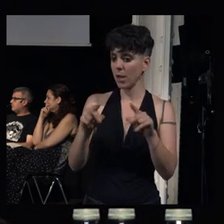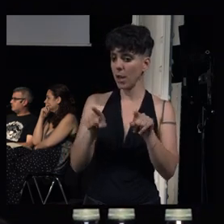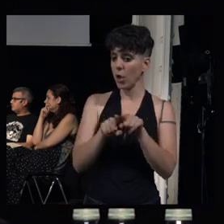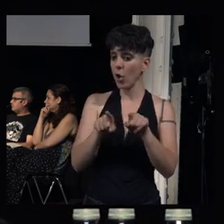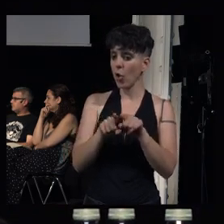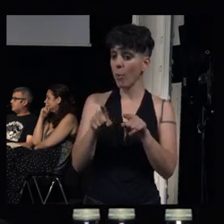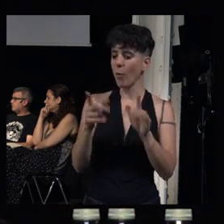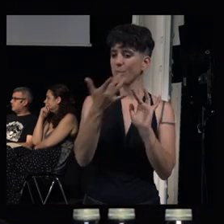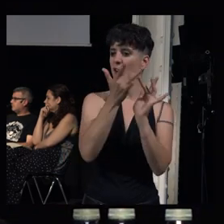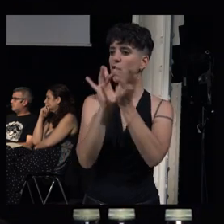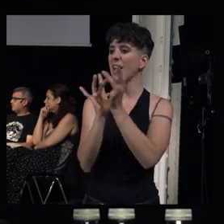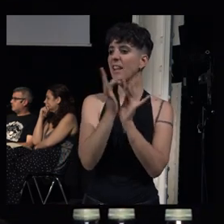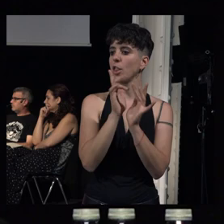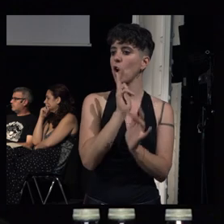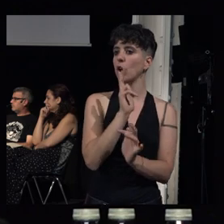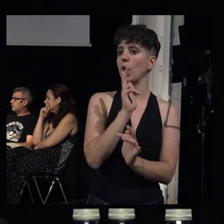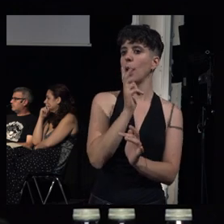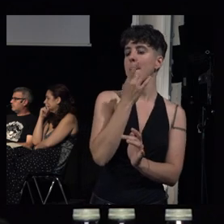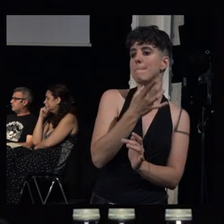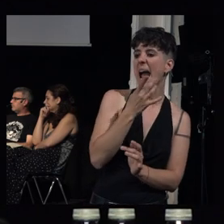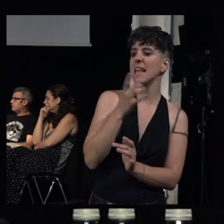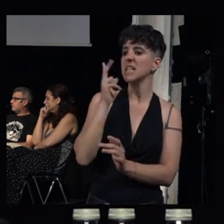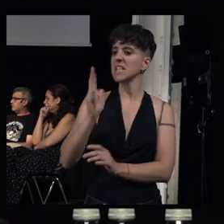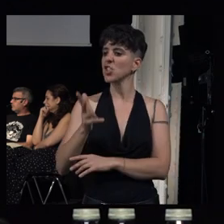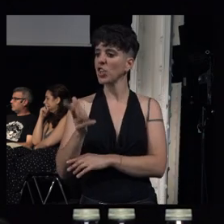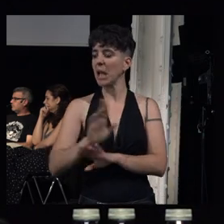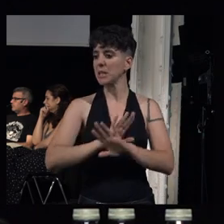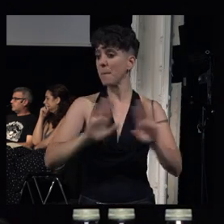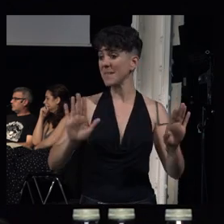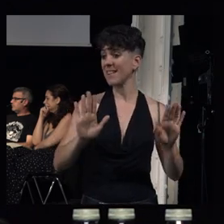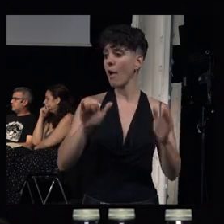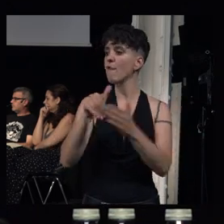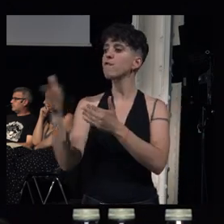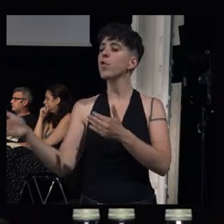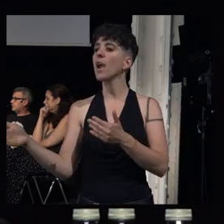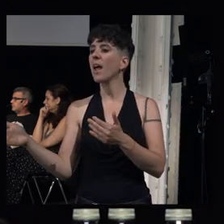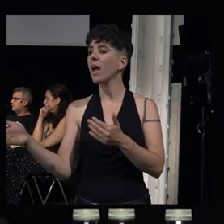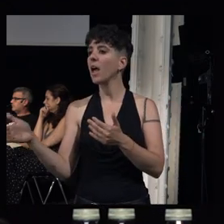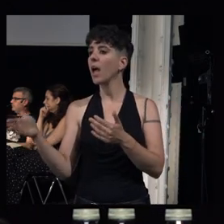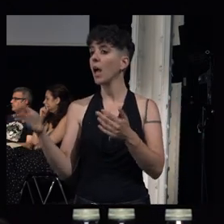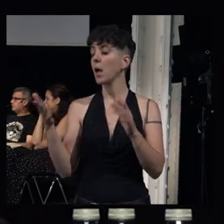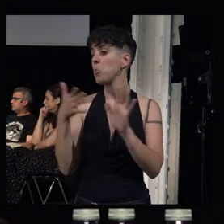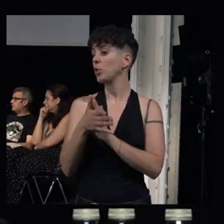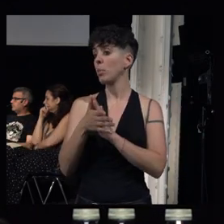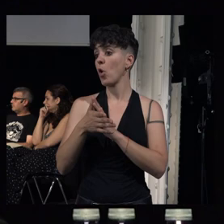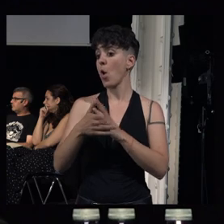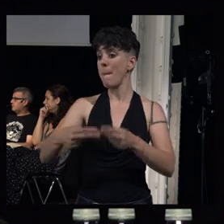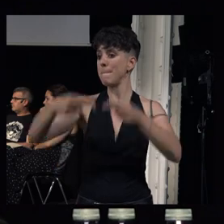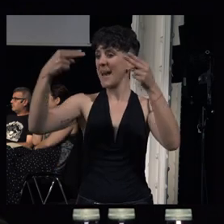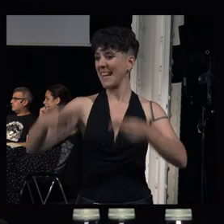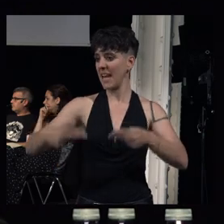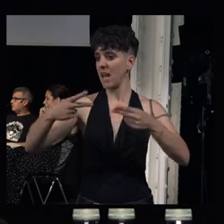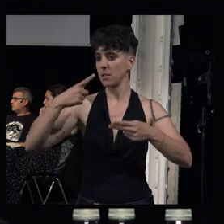tipo de socialización en bares y discotecas, están dejando fuera a gente que, no solo por barreras arquitectónicas, sino por otro